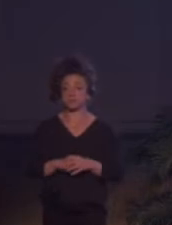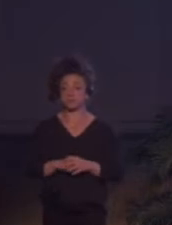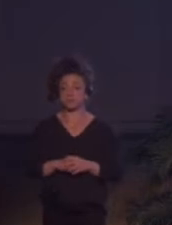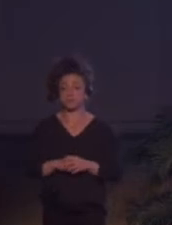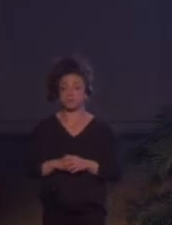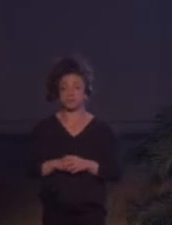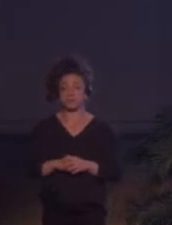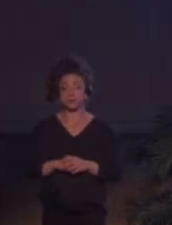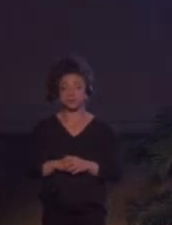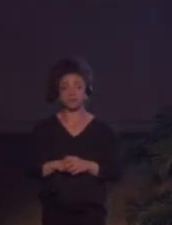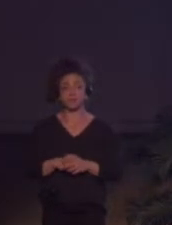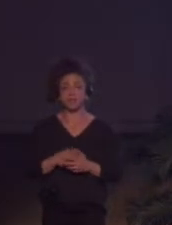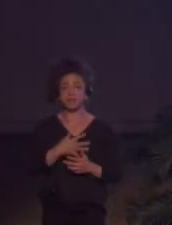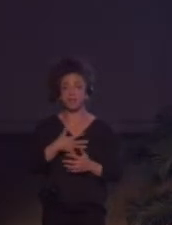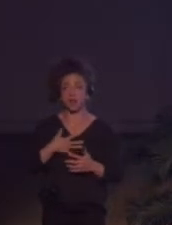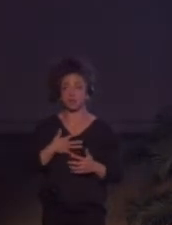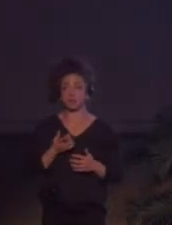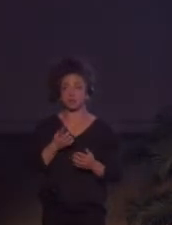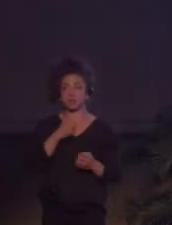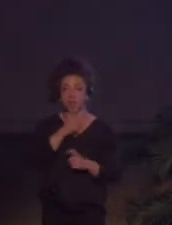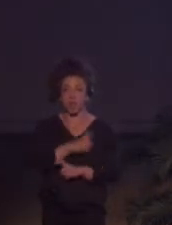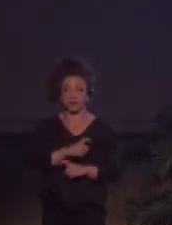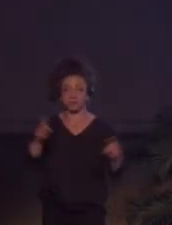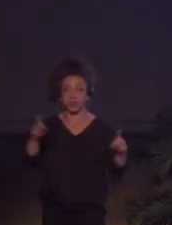ikustea, ez? Bueno, aurrekoan hori,